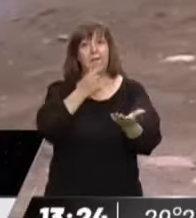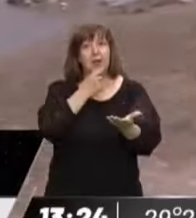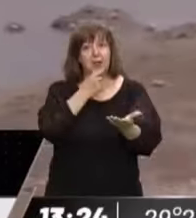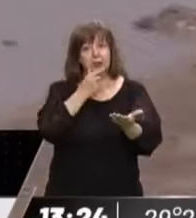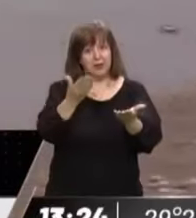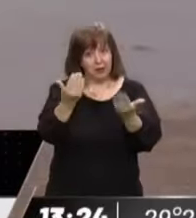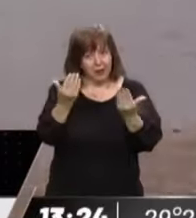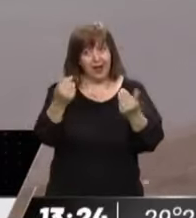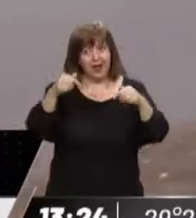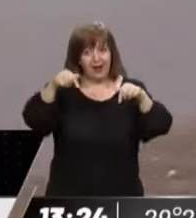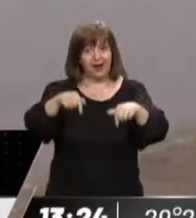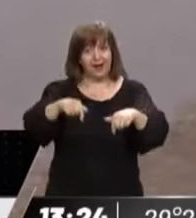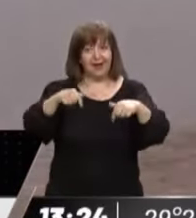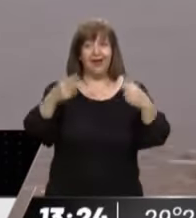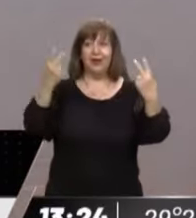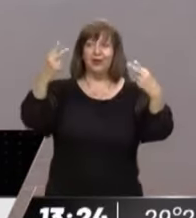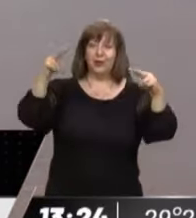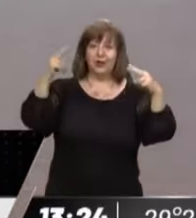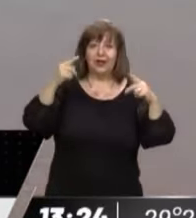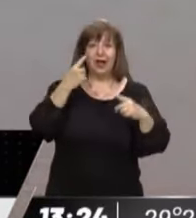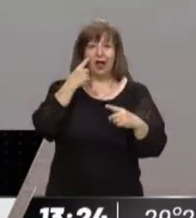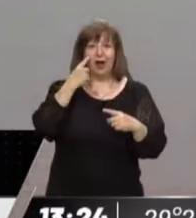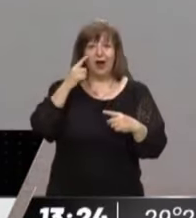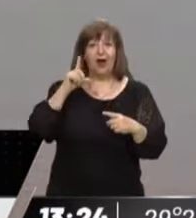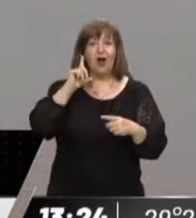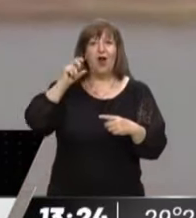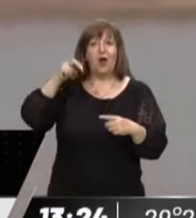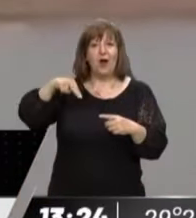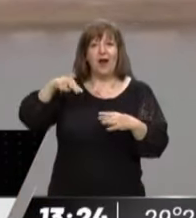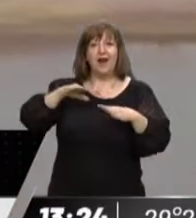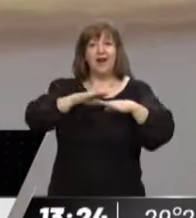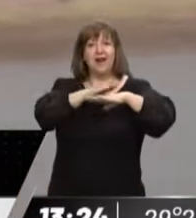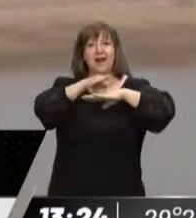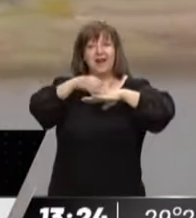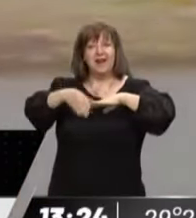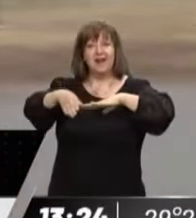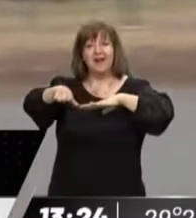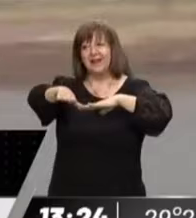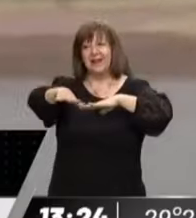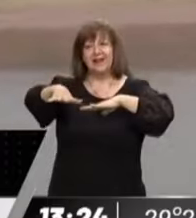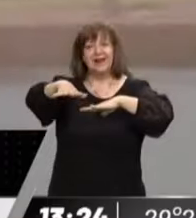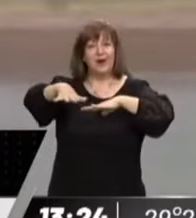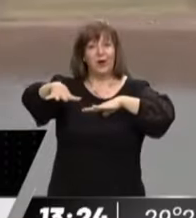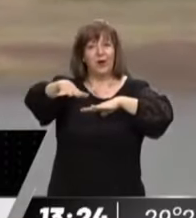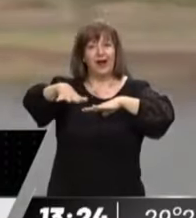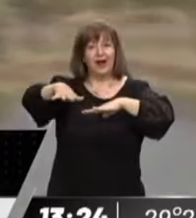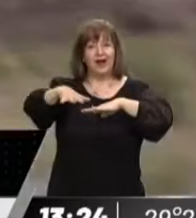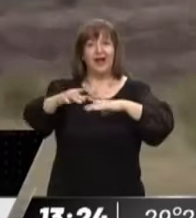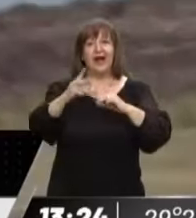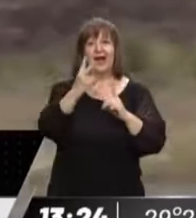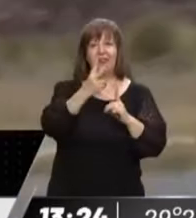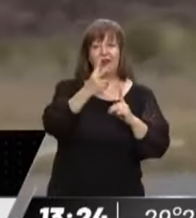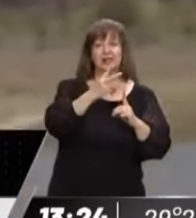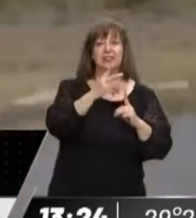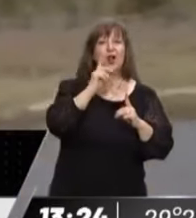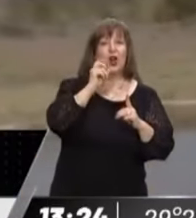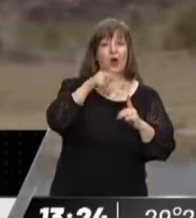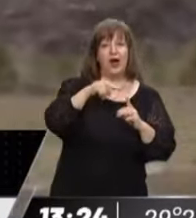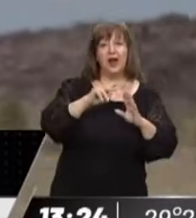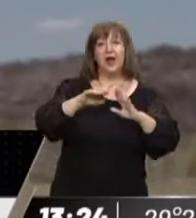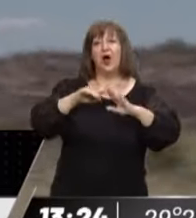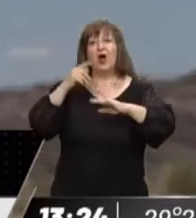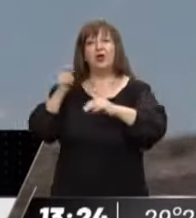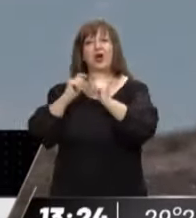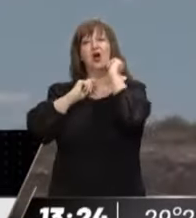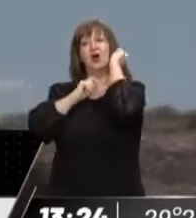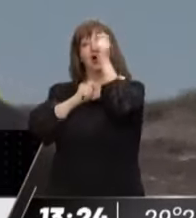mendocinas los turistas que vengan y conozcan Luján playa bajada del río y Luján playa Carrizal Claro pues tenemos dos uno acá donde estamos y otro en El